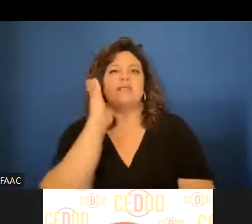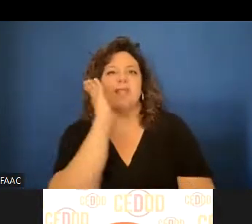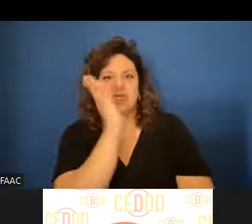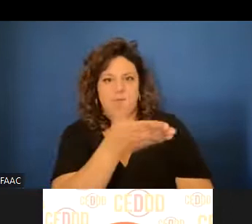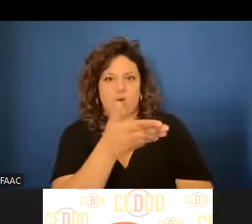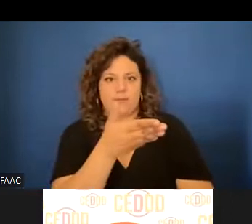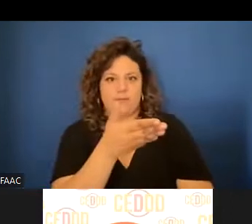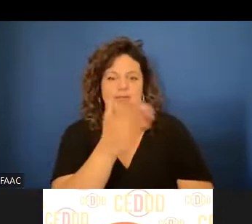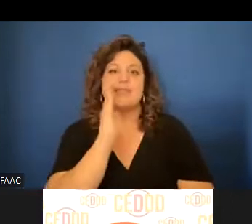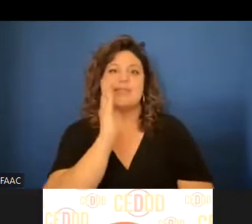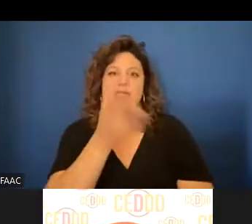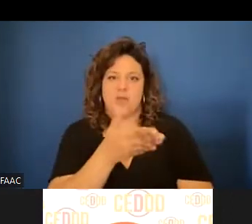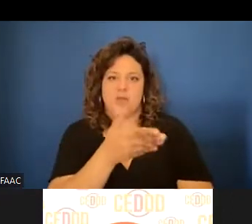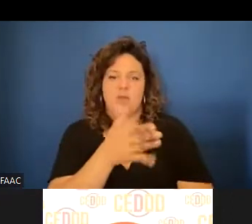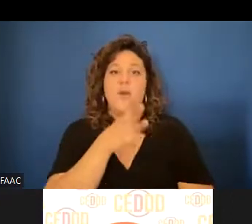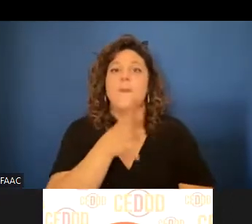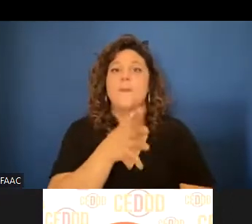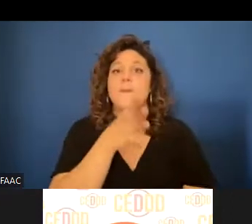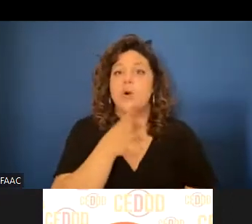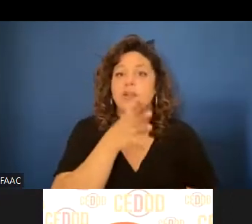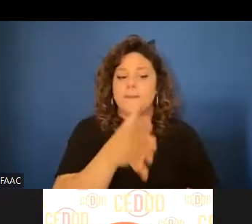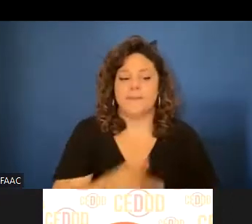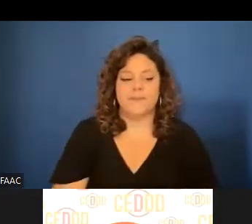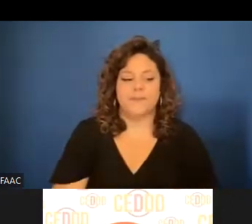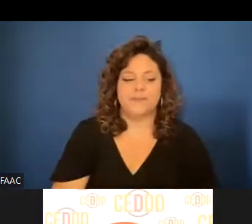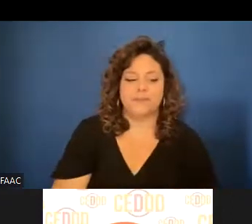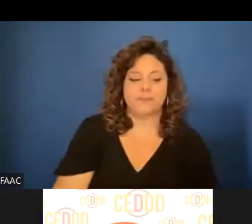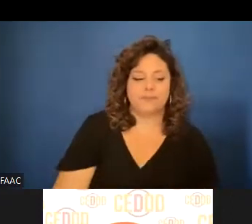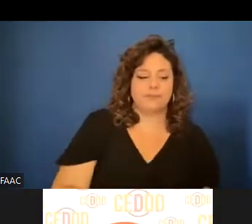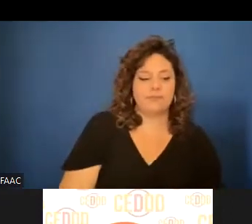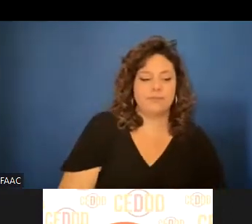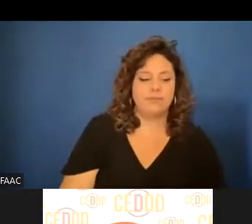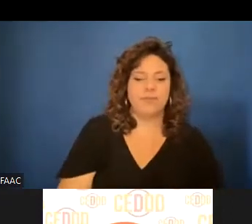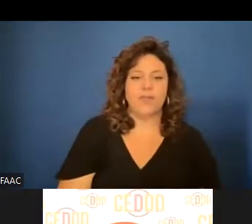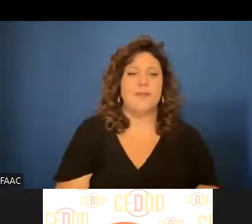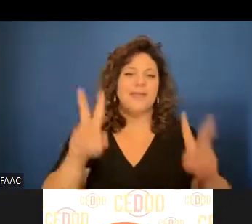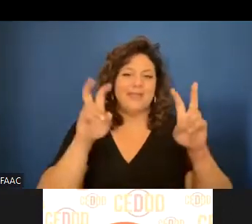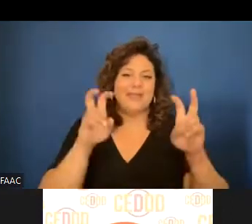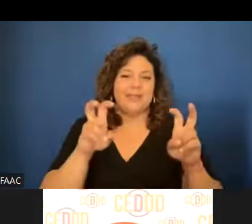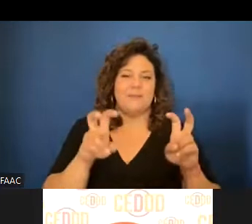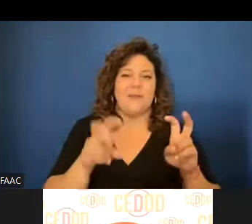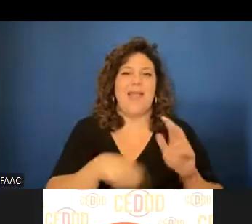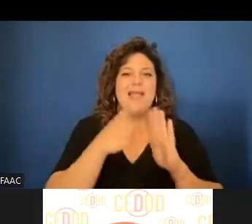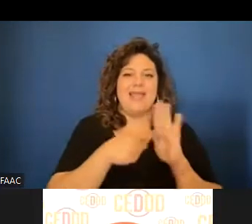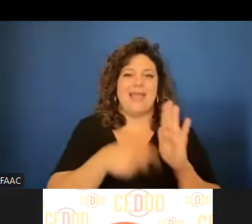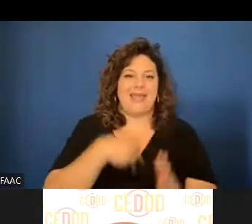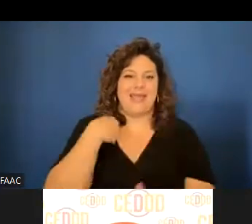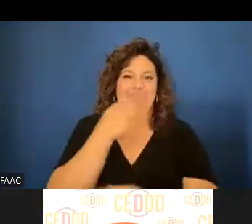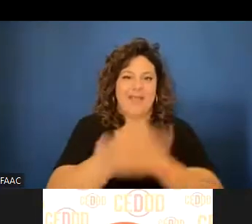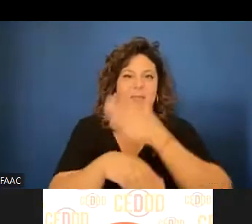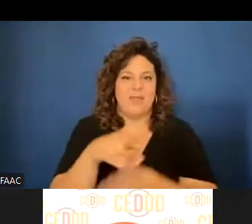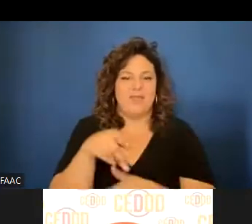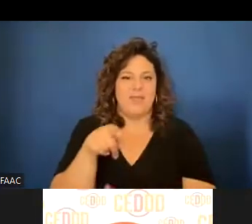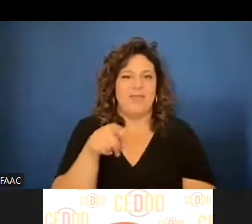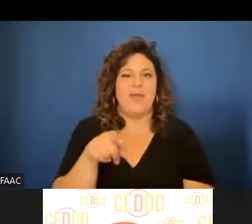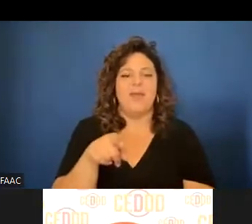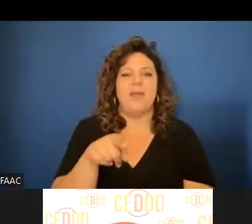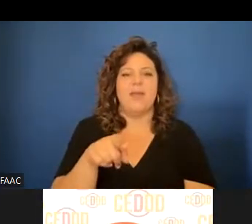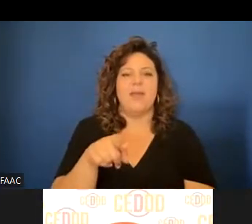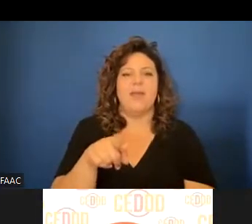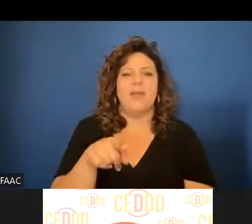la última pregunta que nos envían, volvemos al tema de los seguros, con lo cual vuelvo brevemente con Néstor. Nos dice